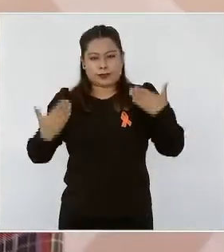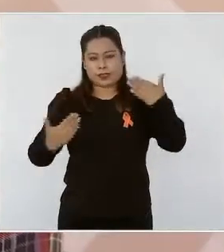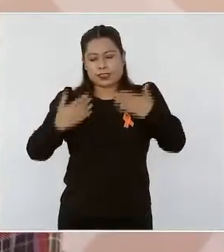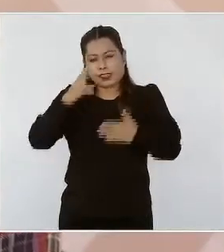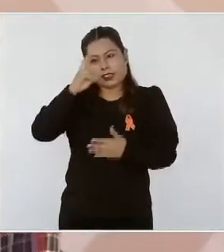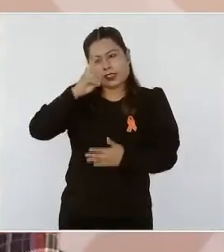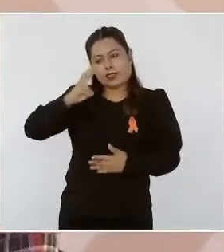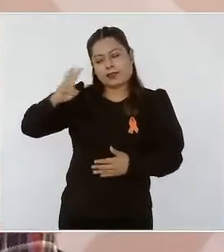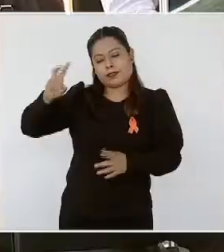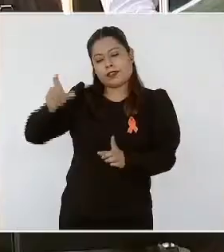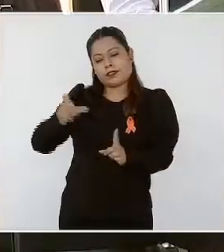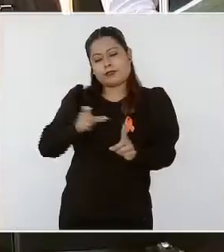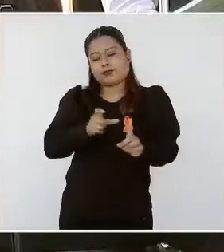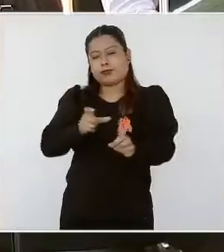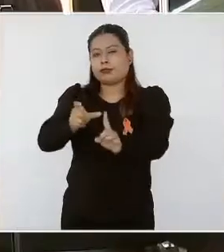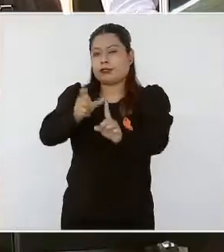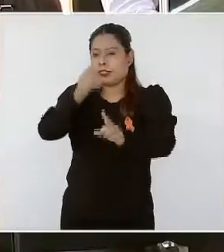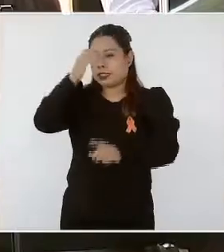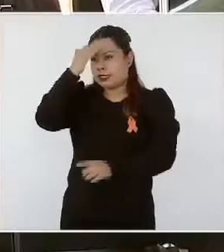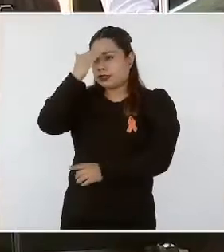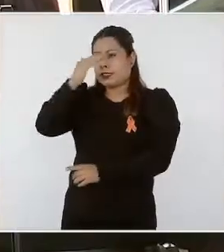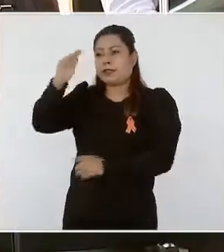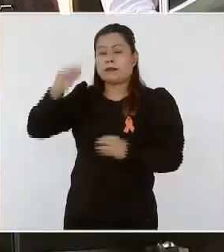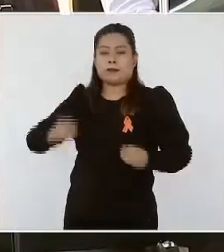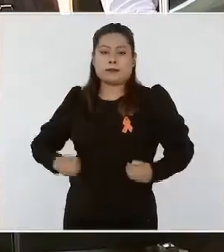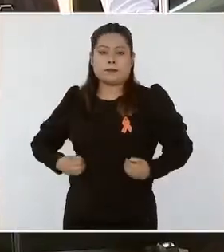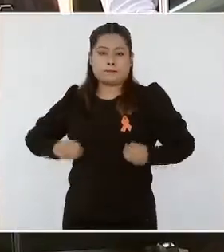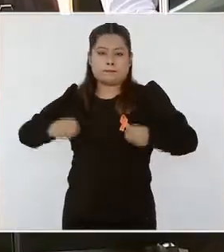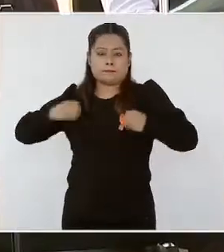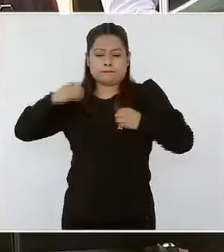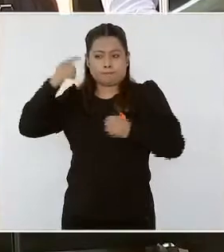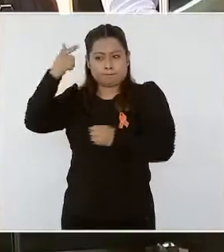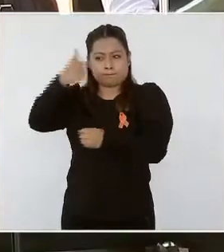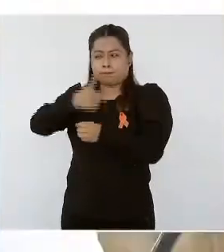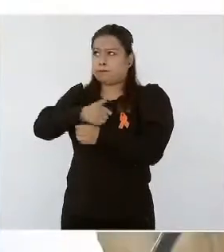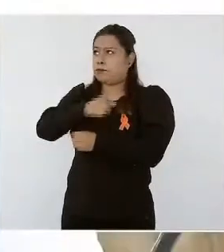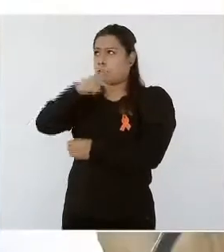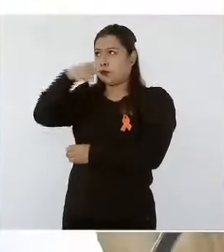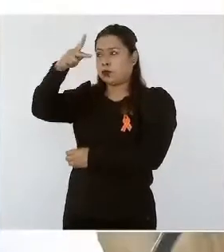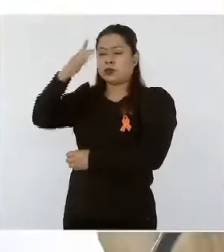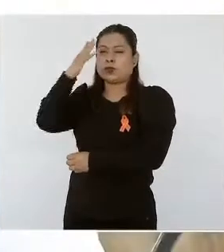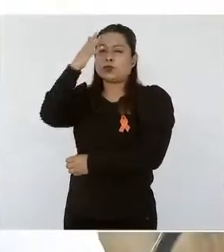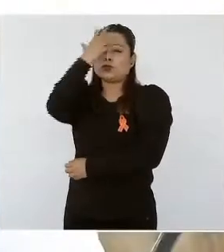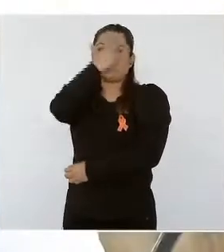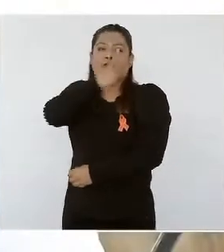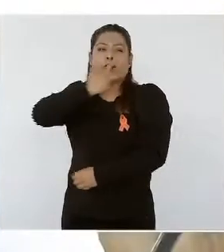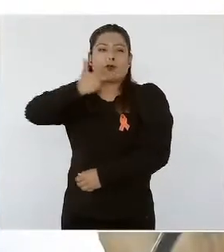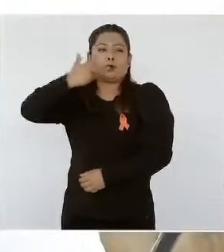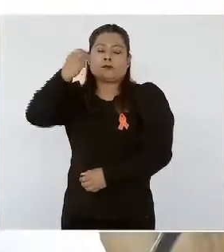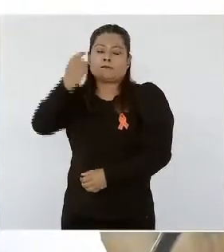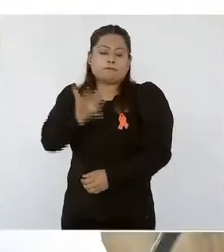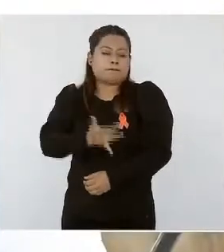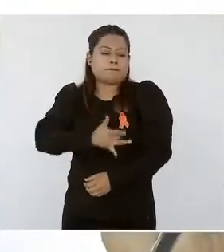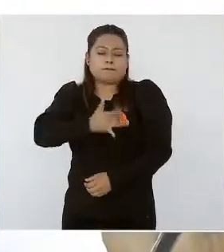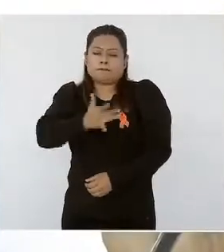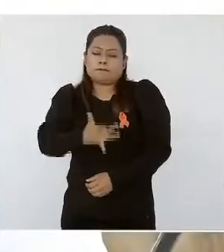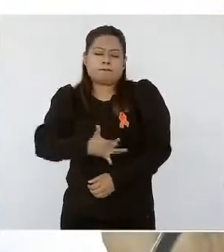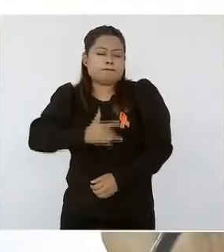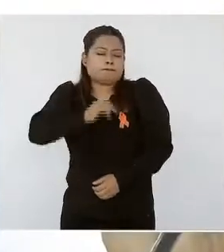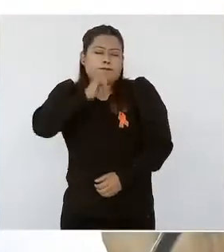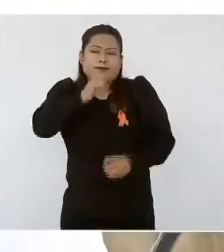de la noche. Solo el que sabe de la vida puede percibir tu belleza. Aquel que no le da sentido a la